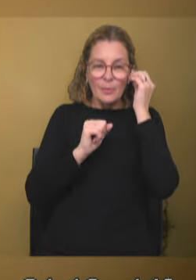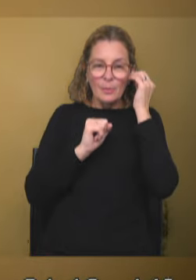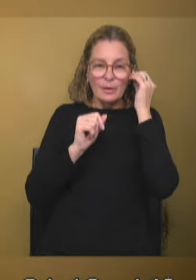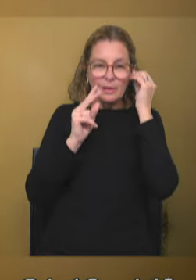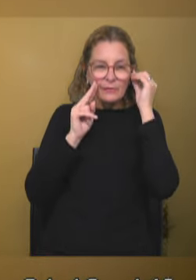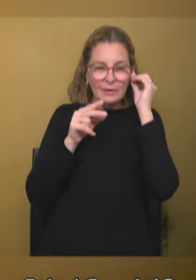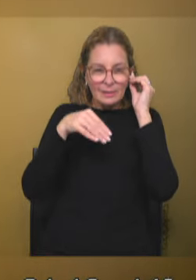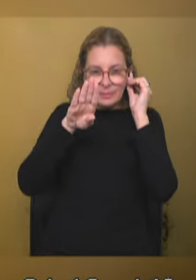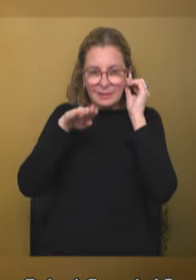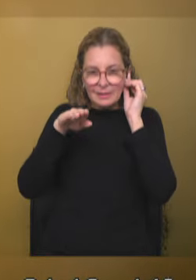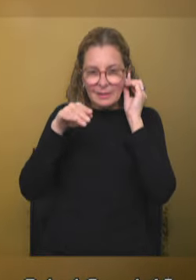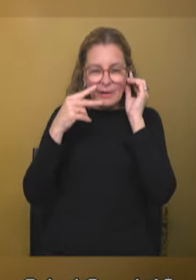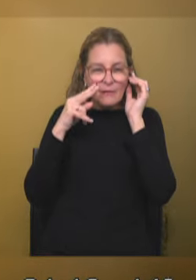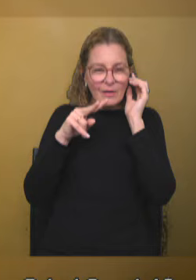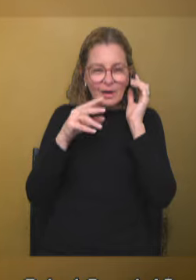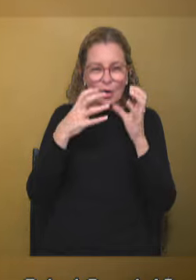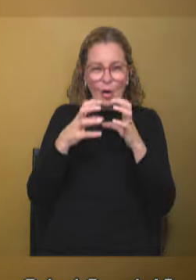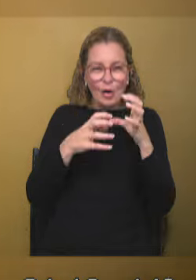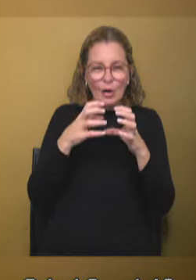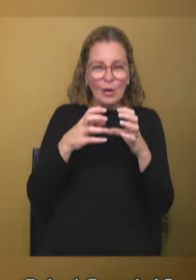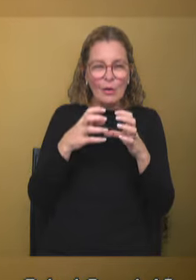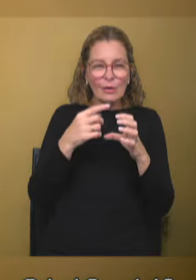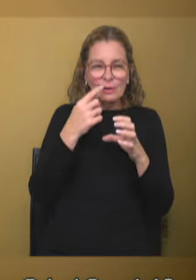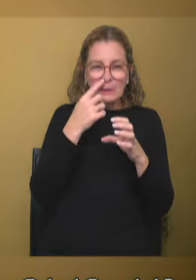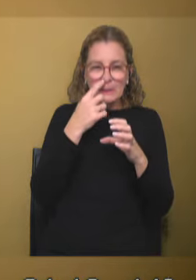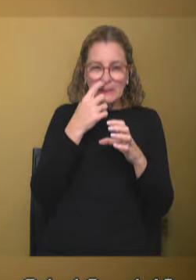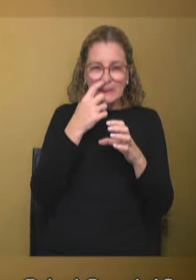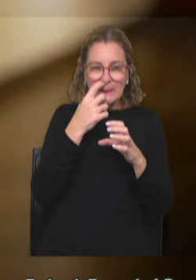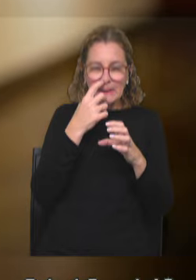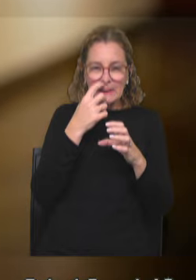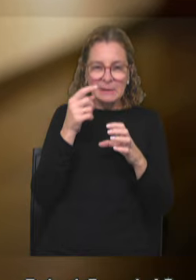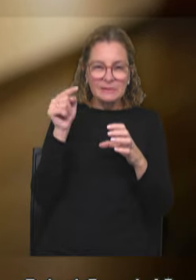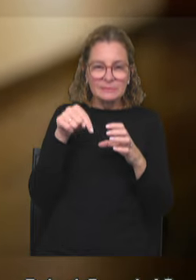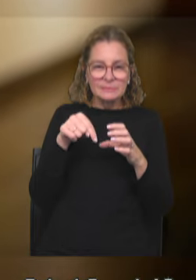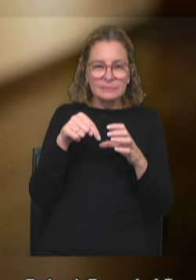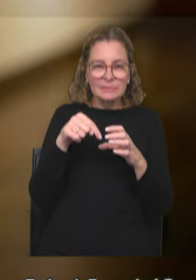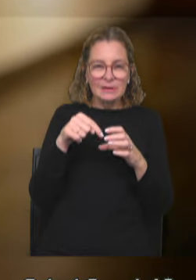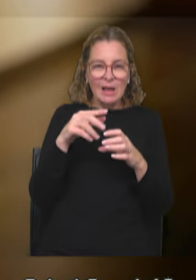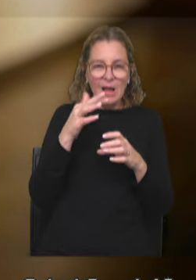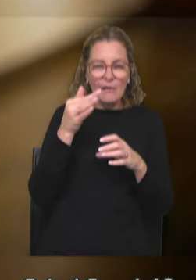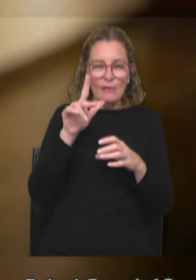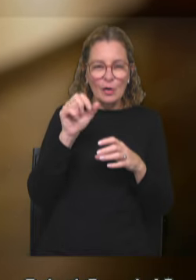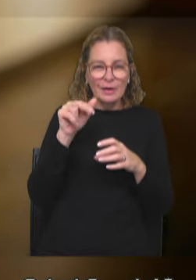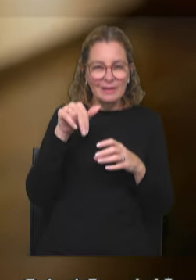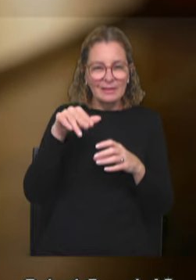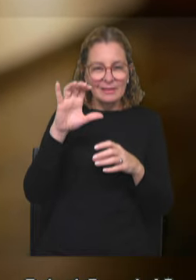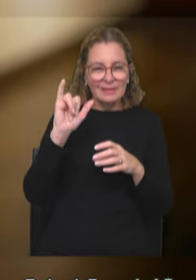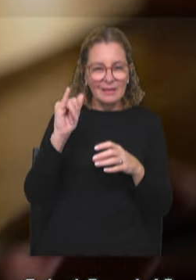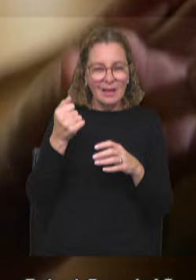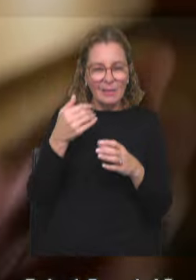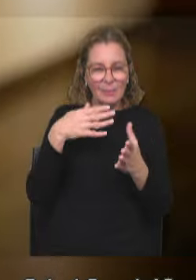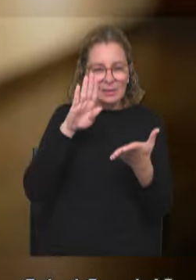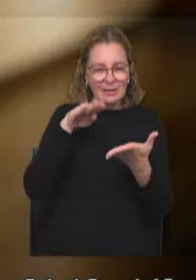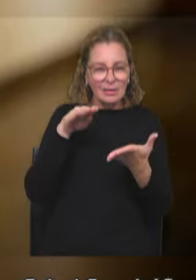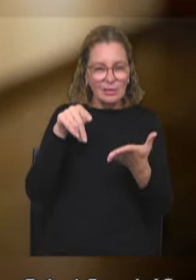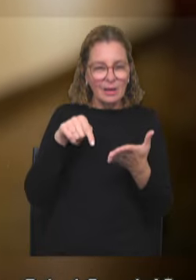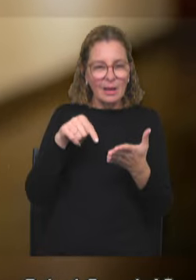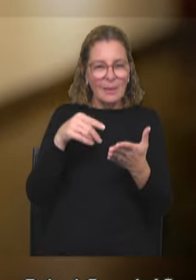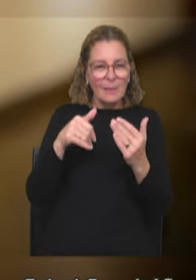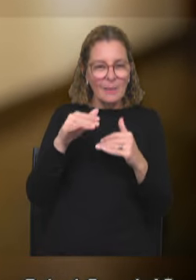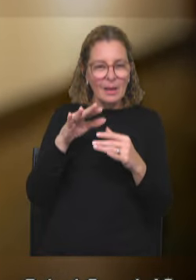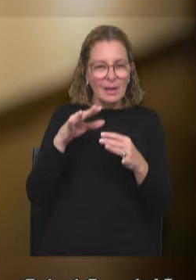las pinceladas, ver el color. Blanes, si bien venía de la Academia de Florencia, acá está más, en algunos de estos gauchos está